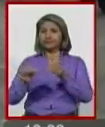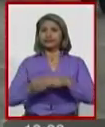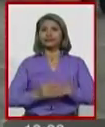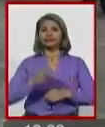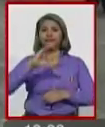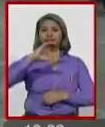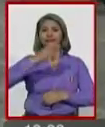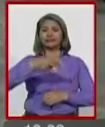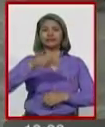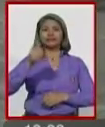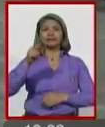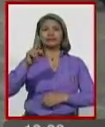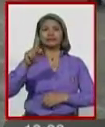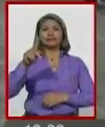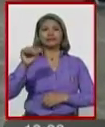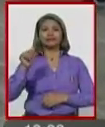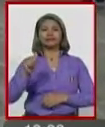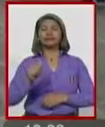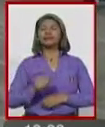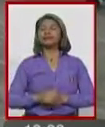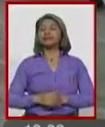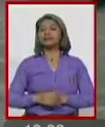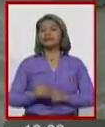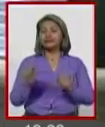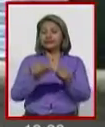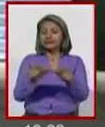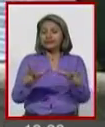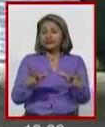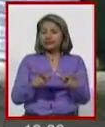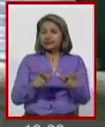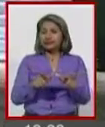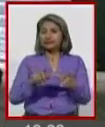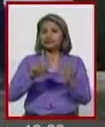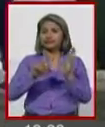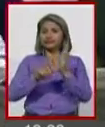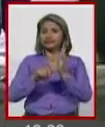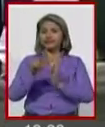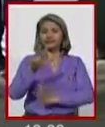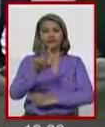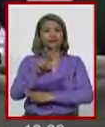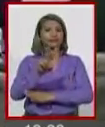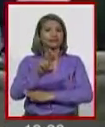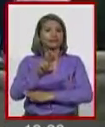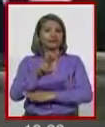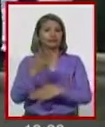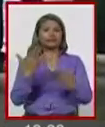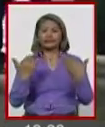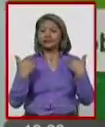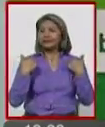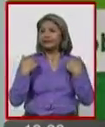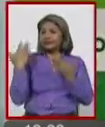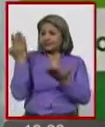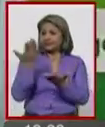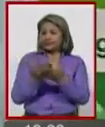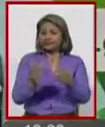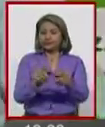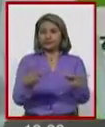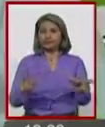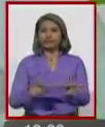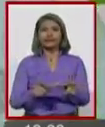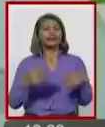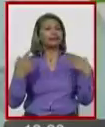quebrada del Chaupa. Pero como lo mencionaba él, a tipo 2 de la tarde, con nuestra maquinaria que se hizo presente en el